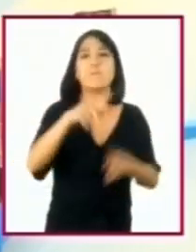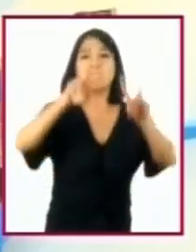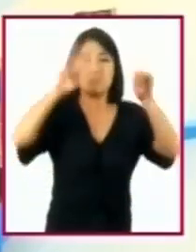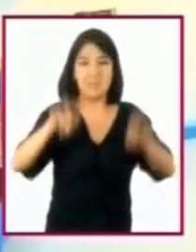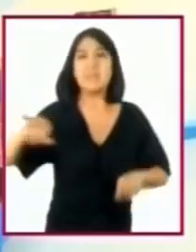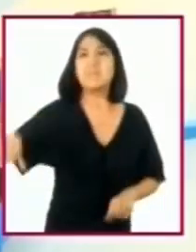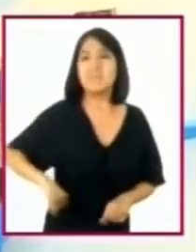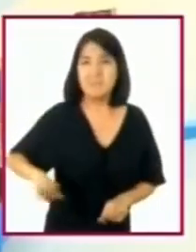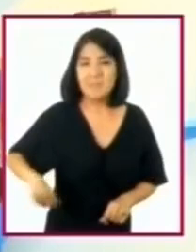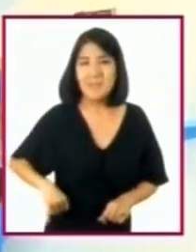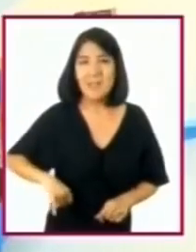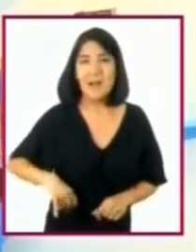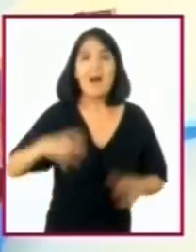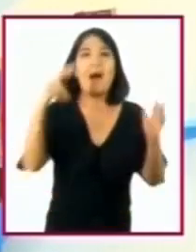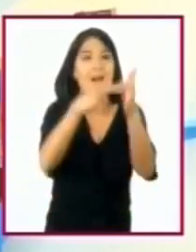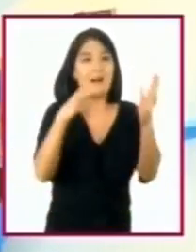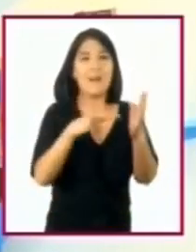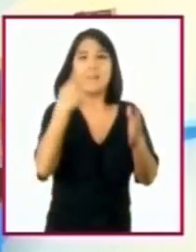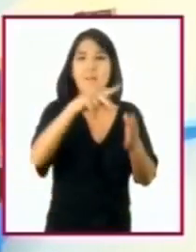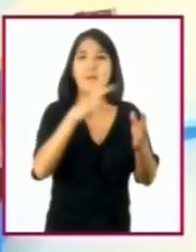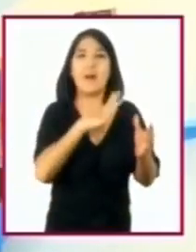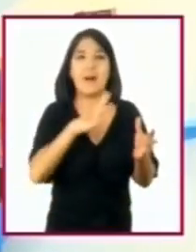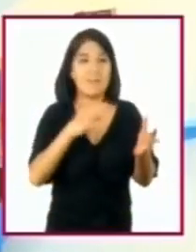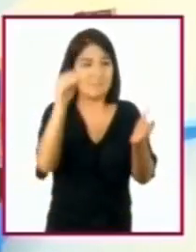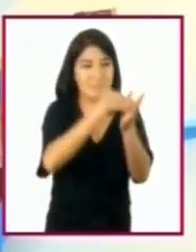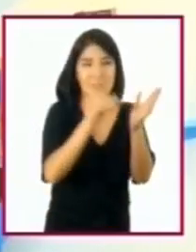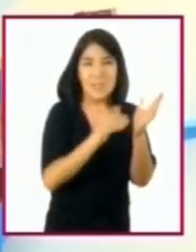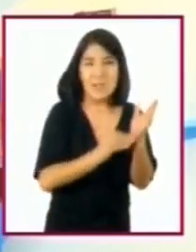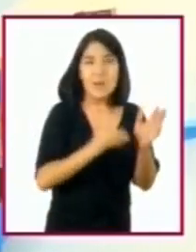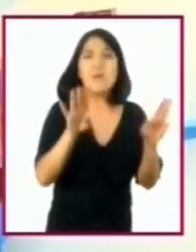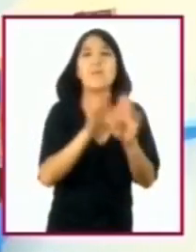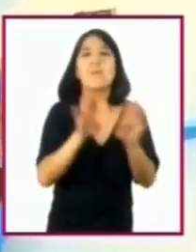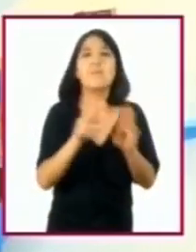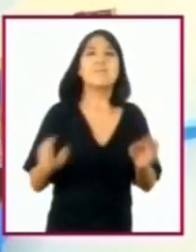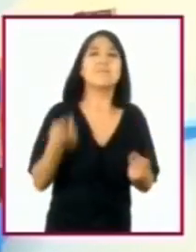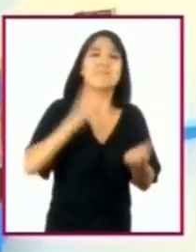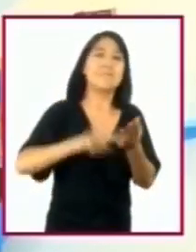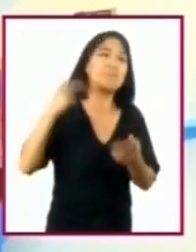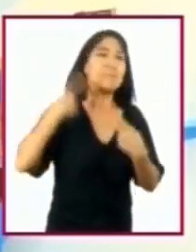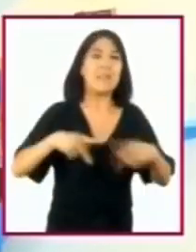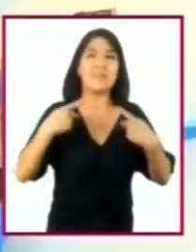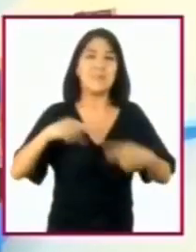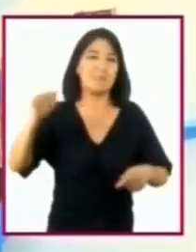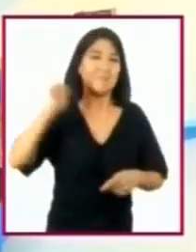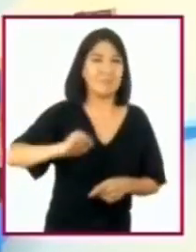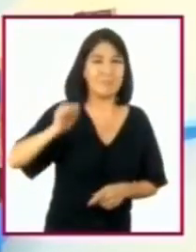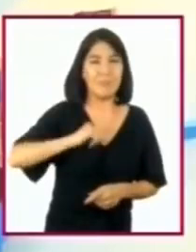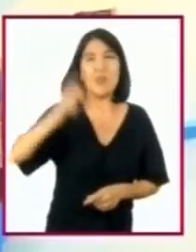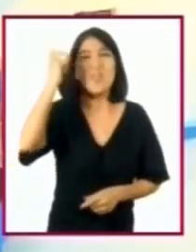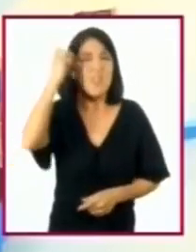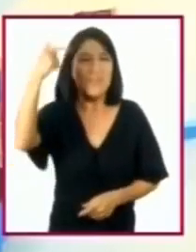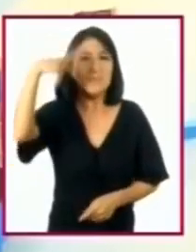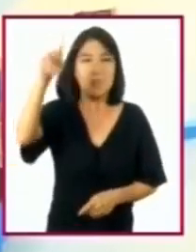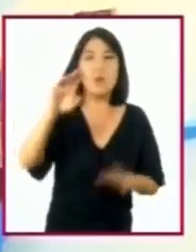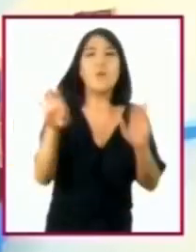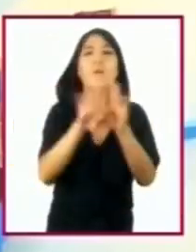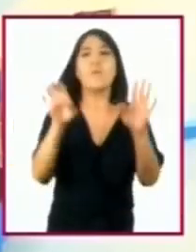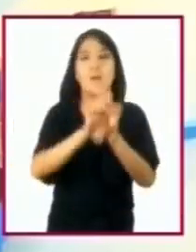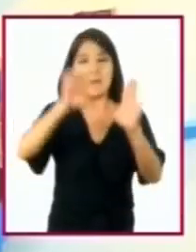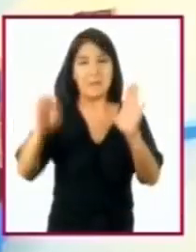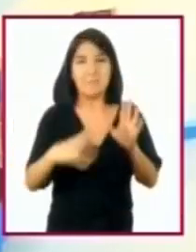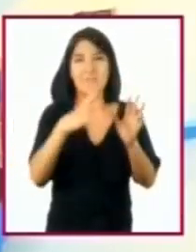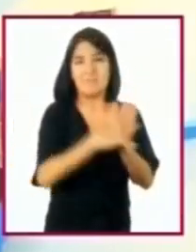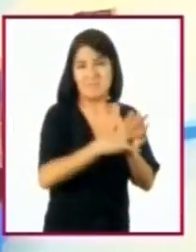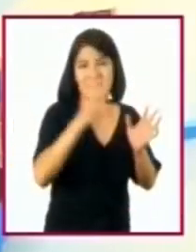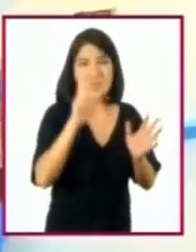interés y son el registro de los conocimientos que poseían nuestros antepasados, además de ser ejemplo de la capacidad